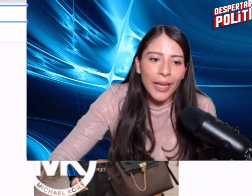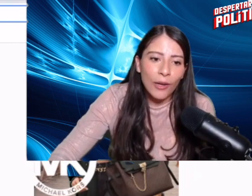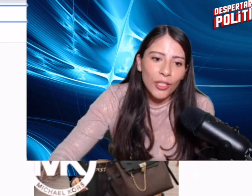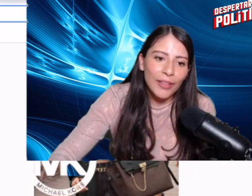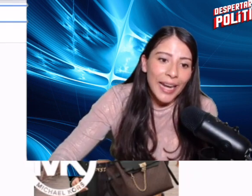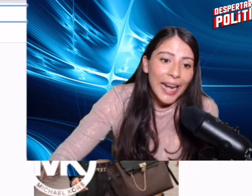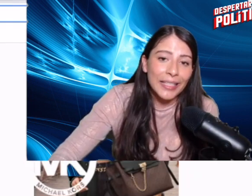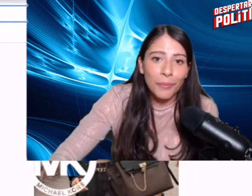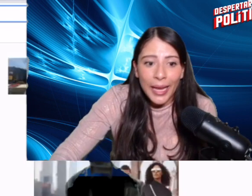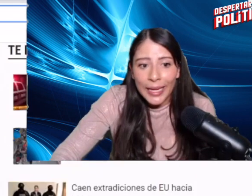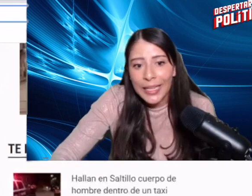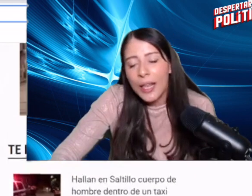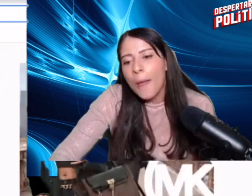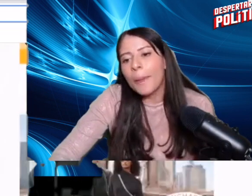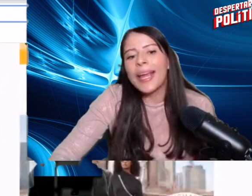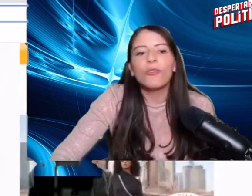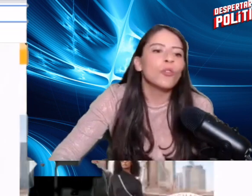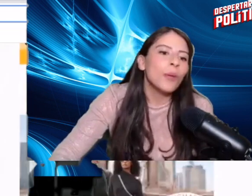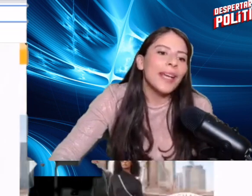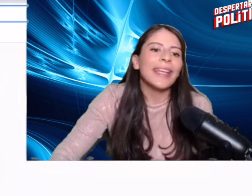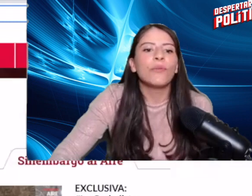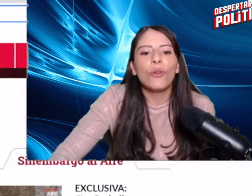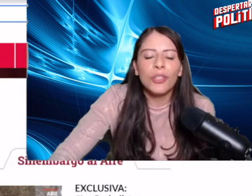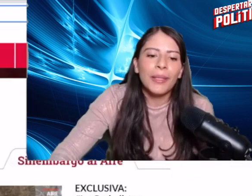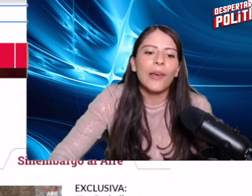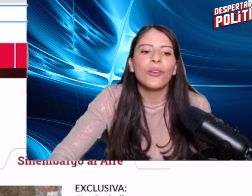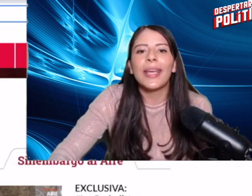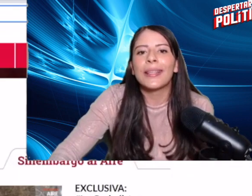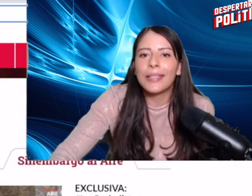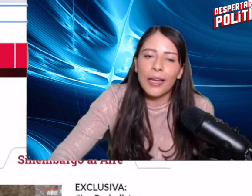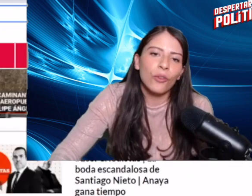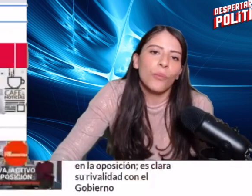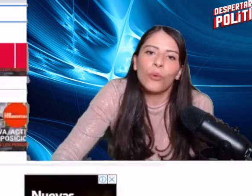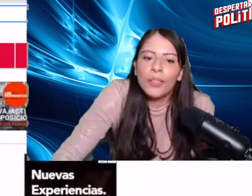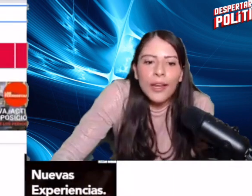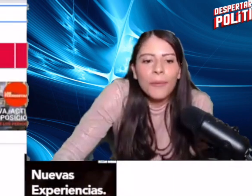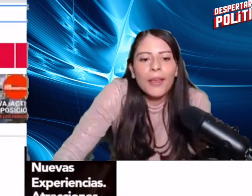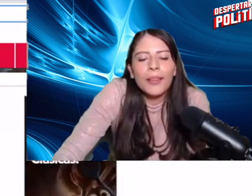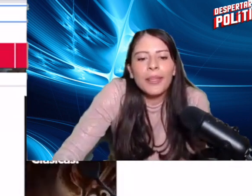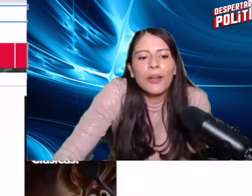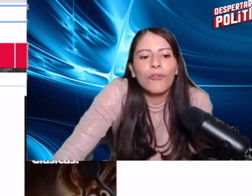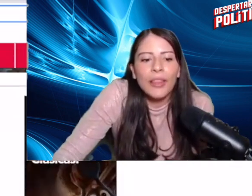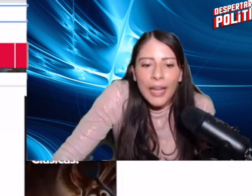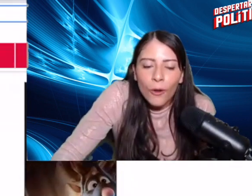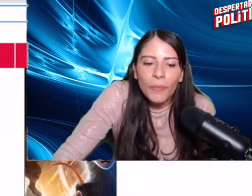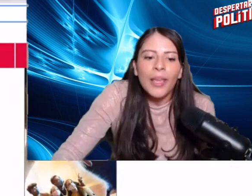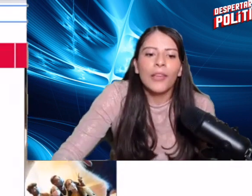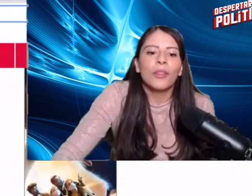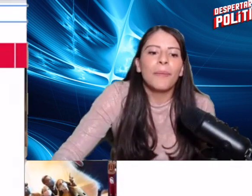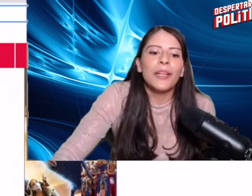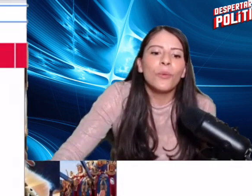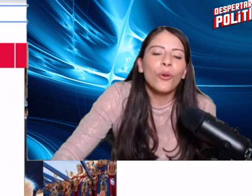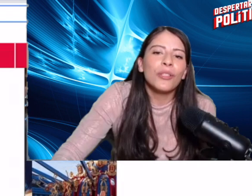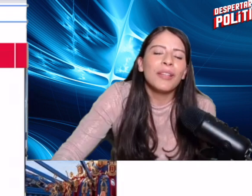confidencialidad para que no se filtraran las imágenes, para que no se supiera quiénes fueron los invitados, etc. No se pudo hacer, evidentemente lo filtraron.